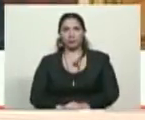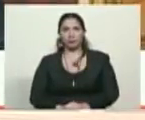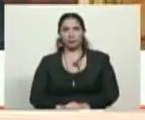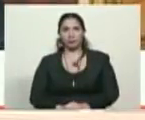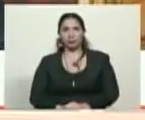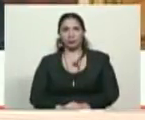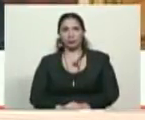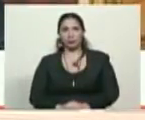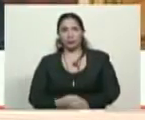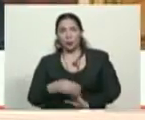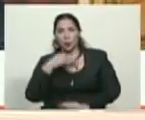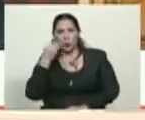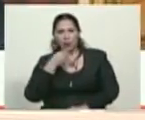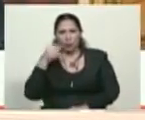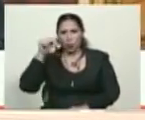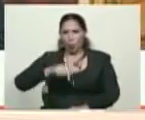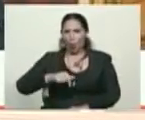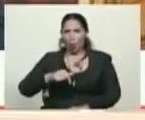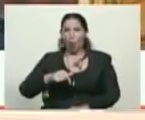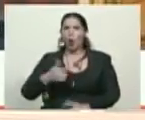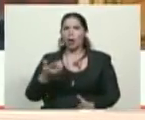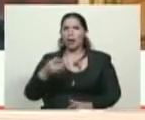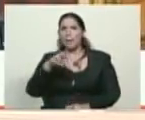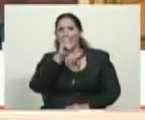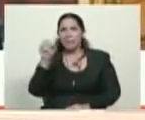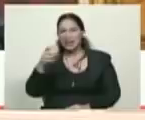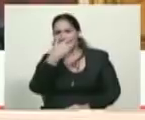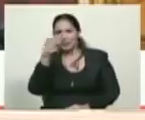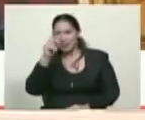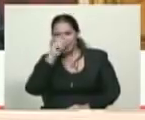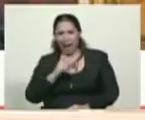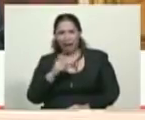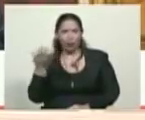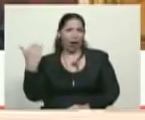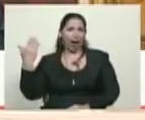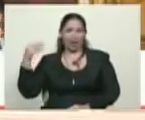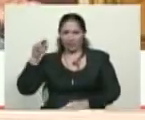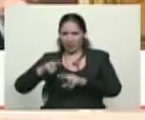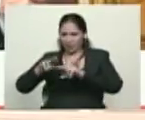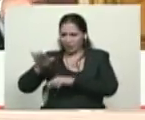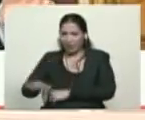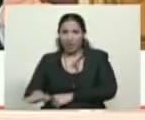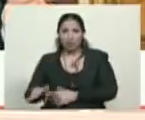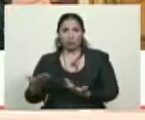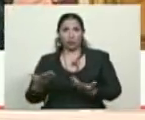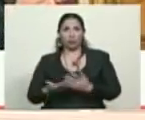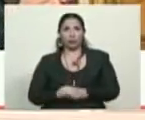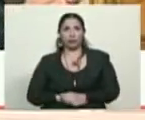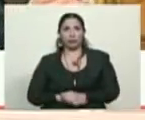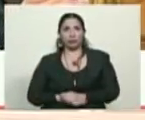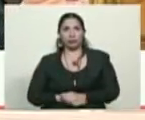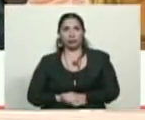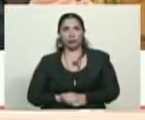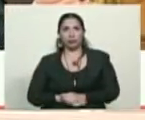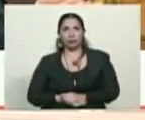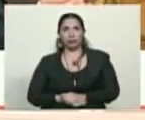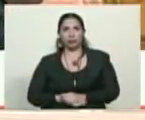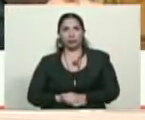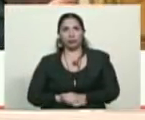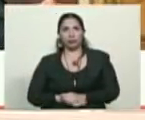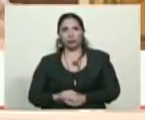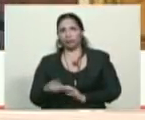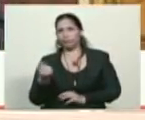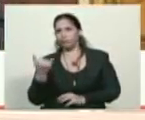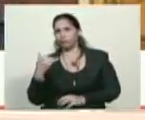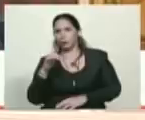esta juventud que hoy se levanta de 20, 30 años, que eran unos niños entonces, bueno, le metieron no sé cuántas horas